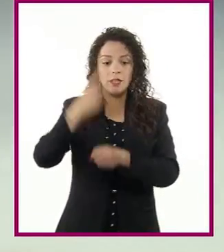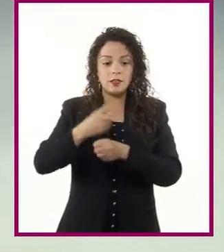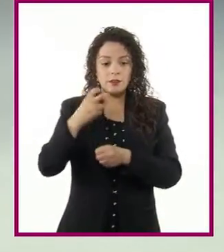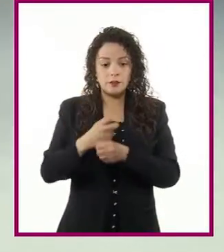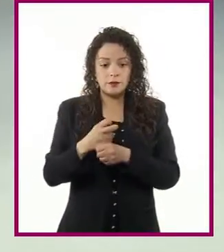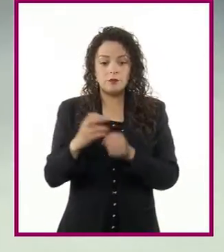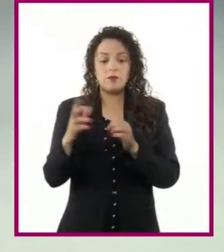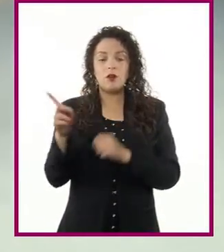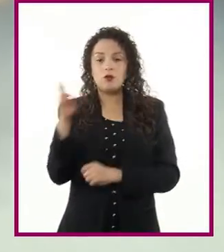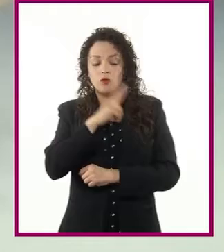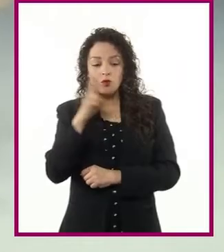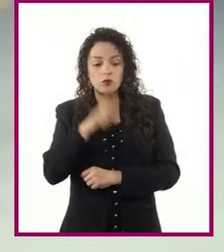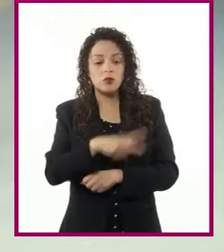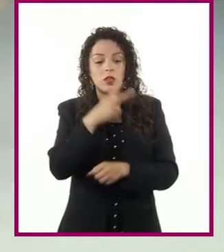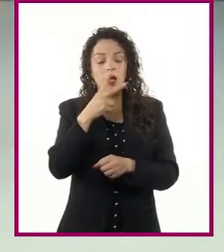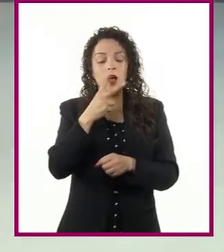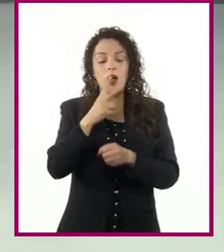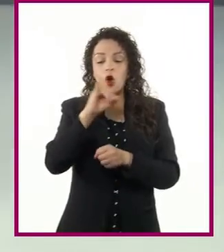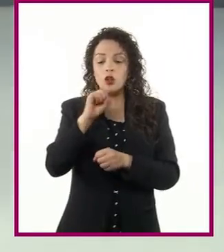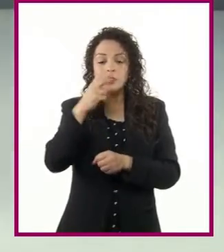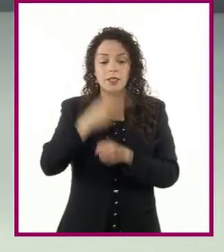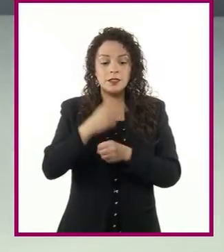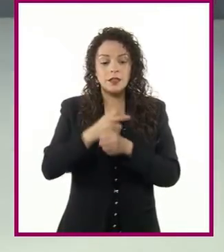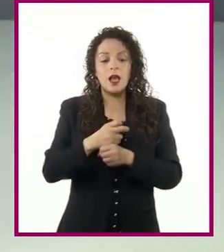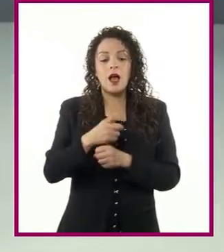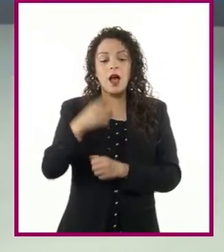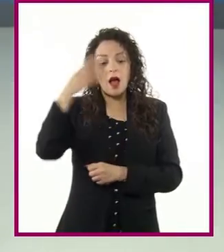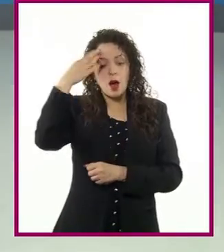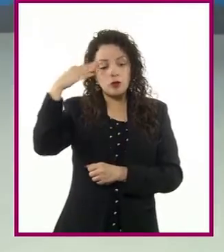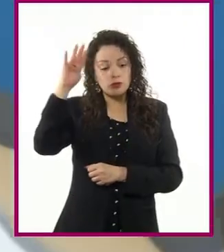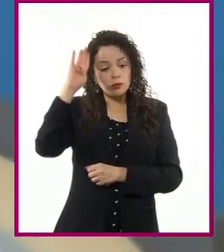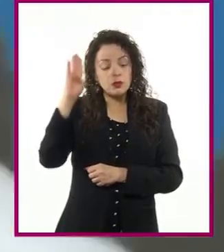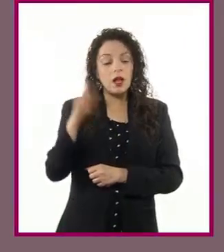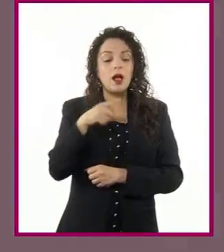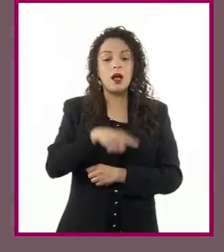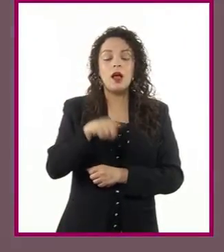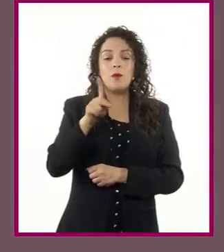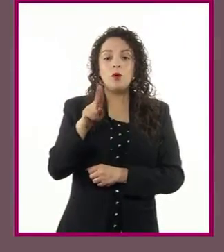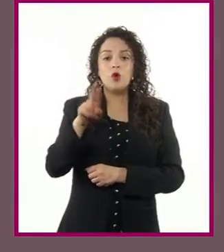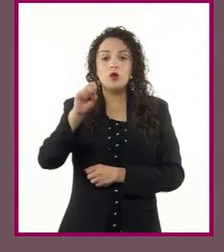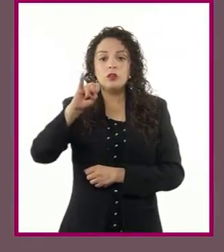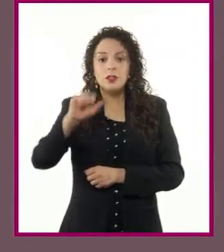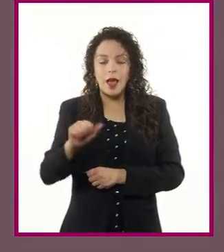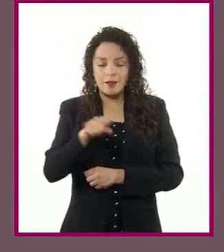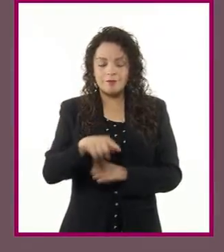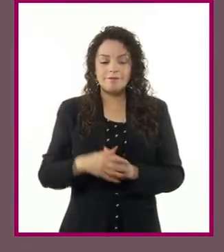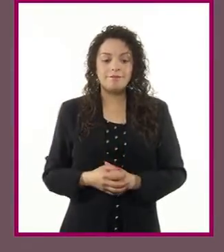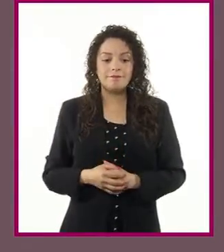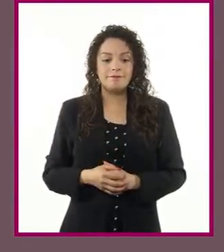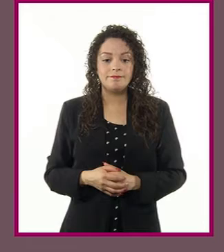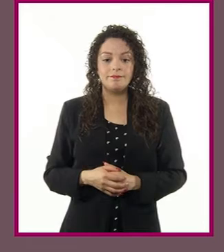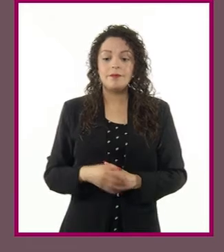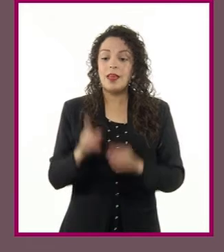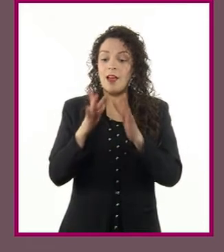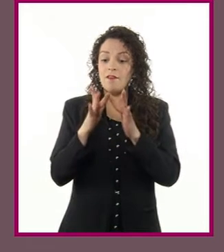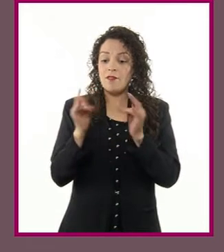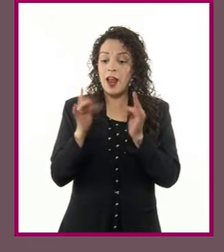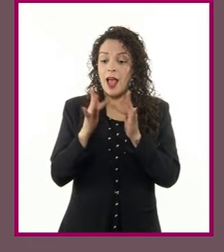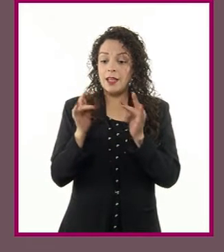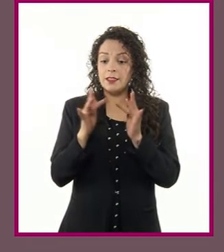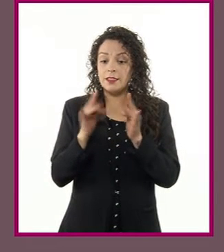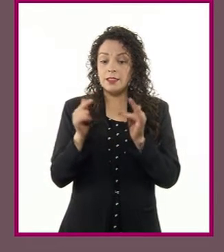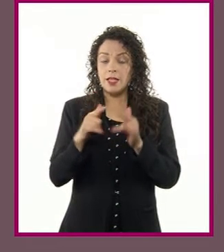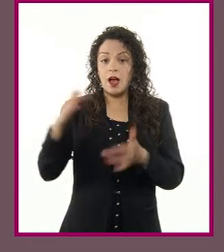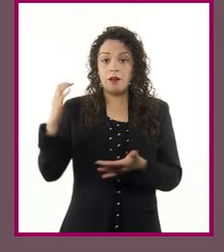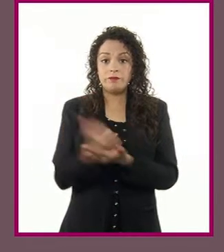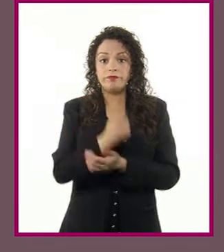II de Austria y Federico II de Prusia. En Francia, el principal logro del gobierno